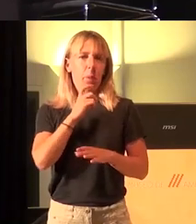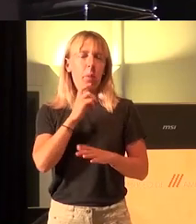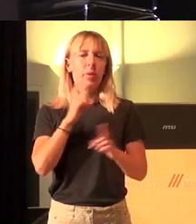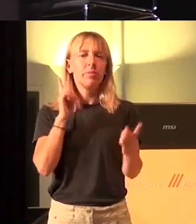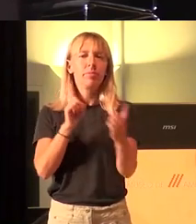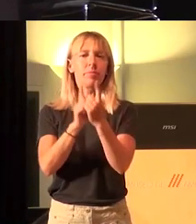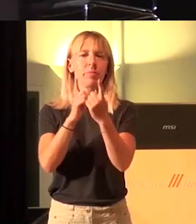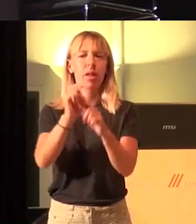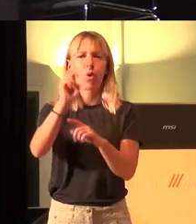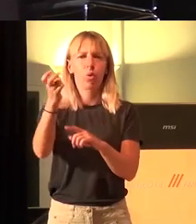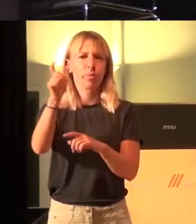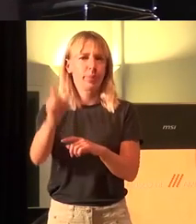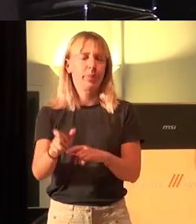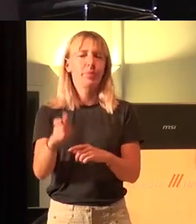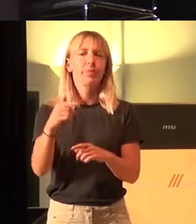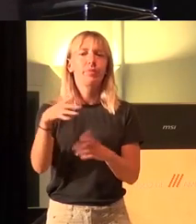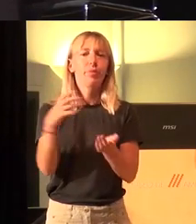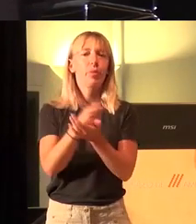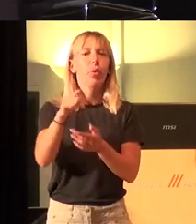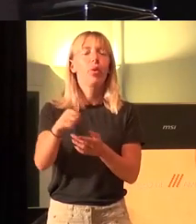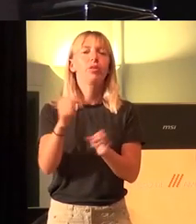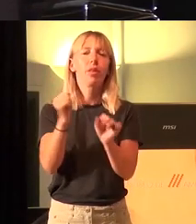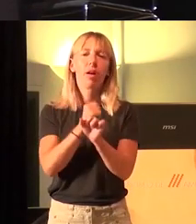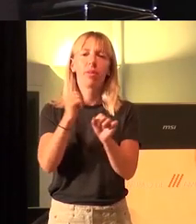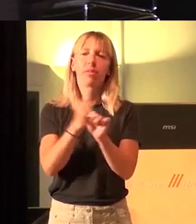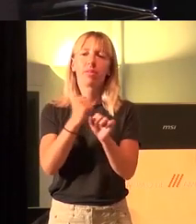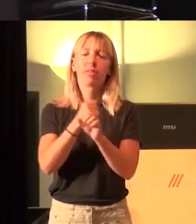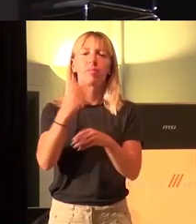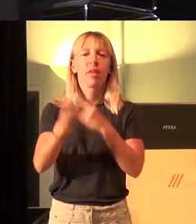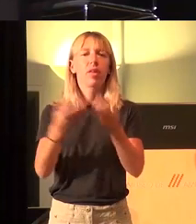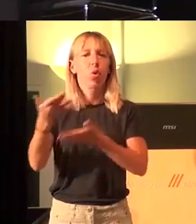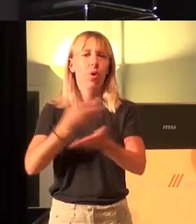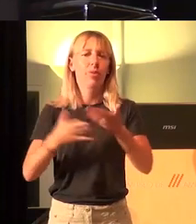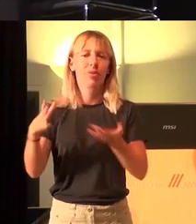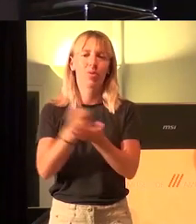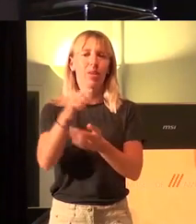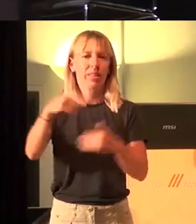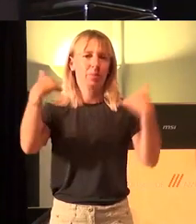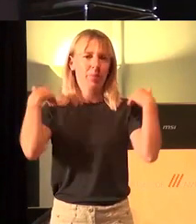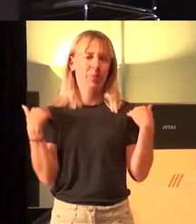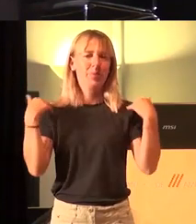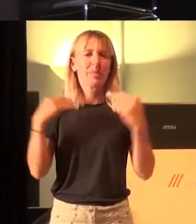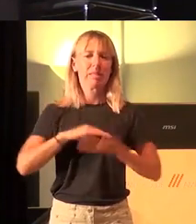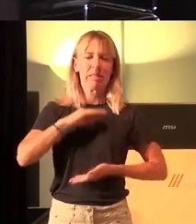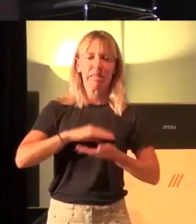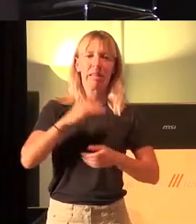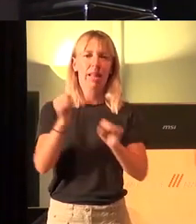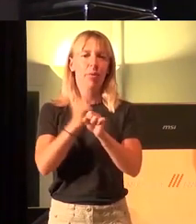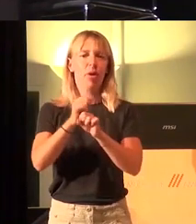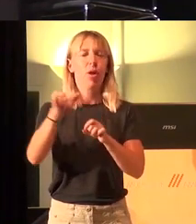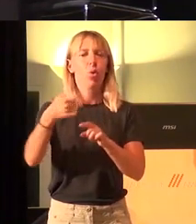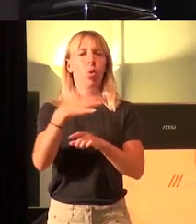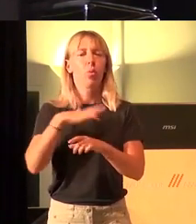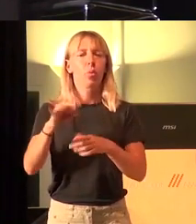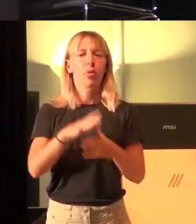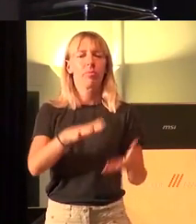enfrentarse al otro, ¿no? Pues todo eso se va trabajando y hace que colaboren en todas esas competencias laborales que nosotros luego